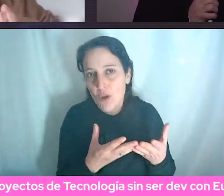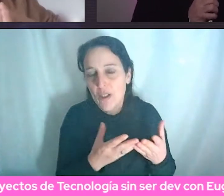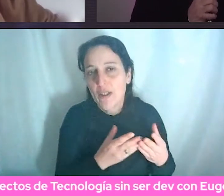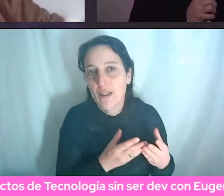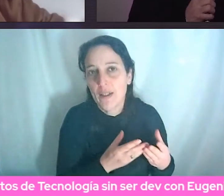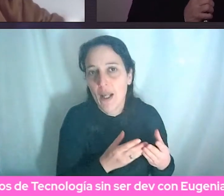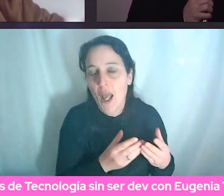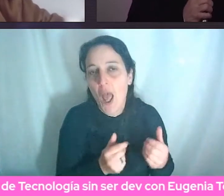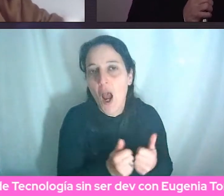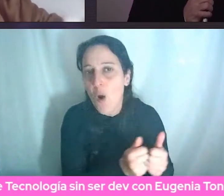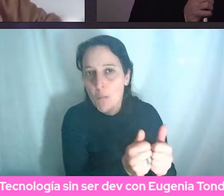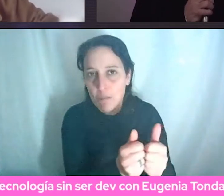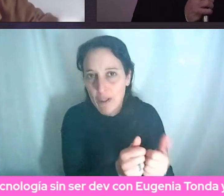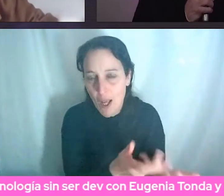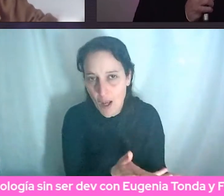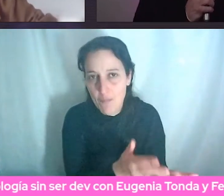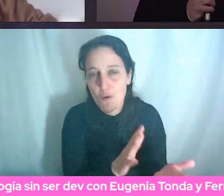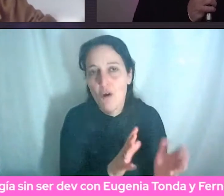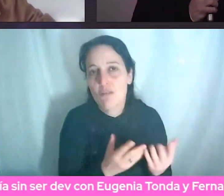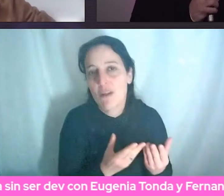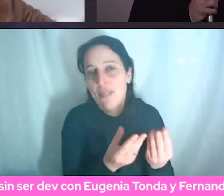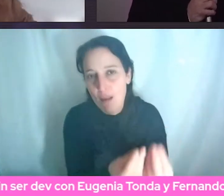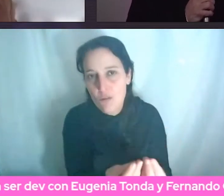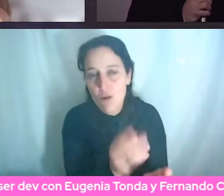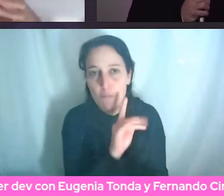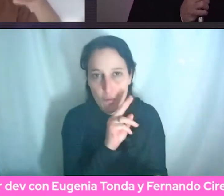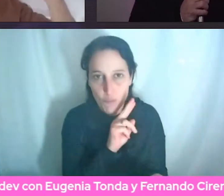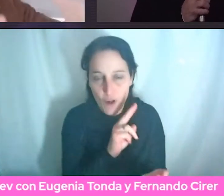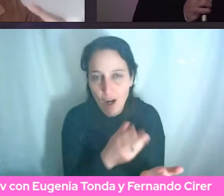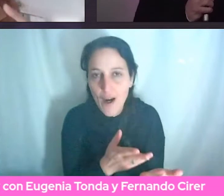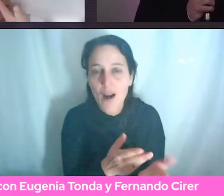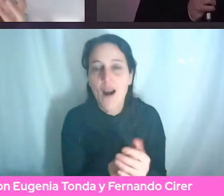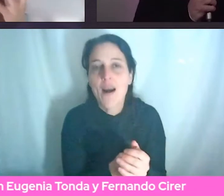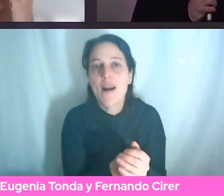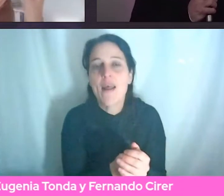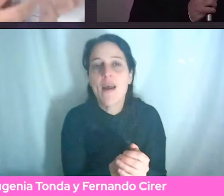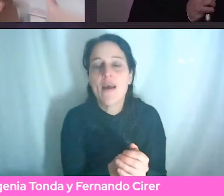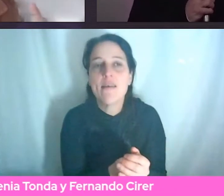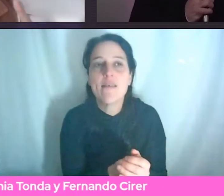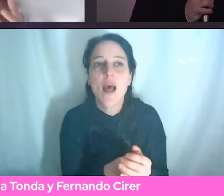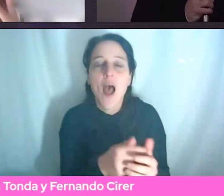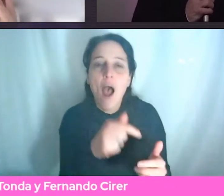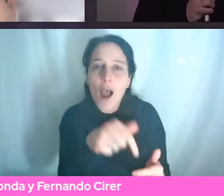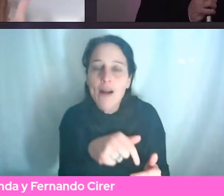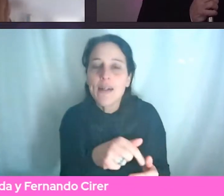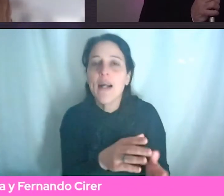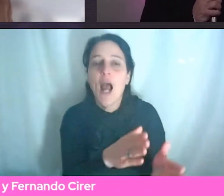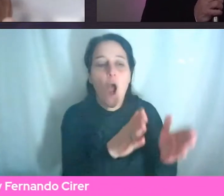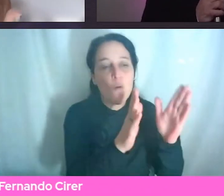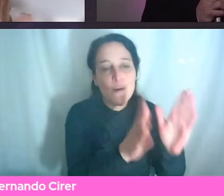un equipo súper multidisciplinar. Imagínate que hay una parte de capacitaciones y toda la parte pedagógica y de